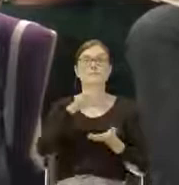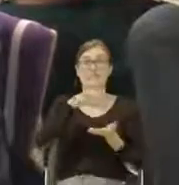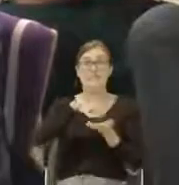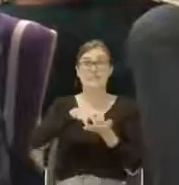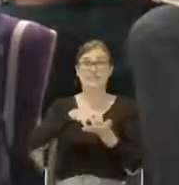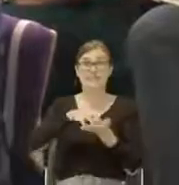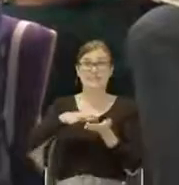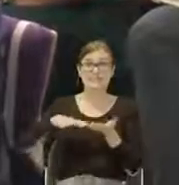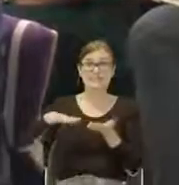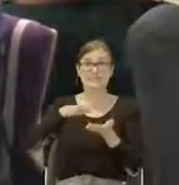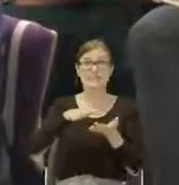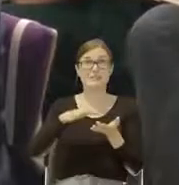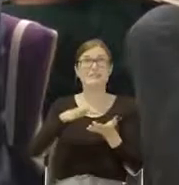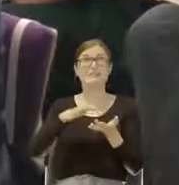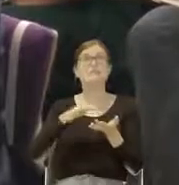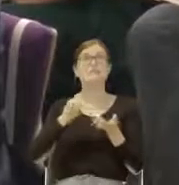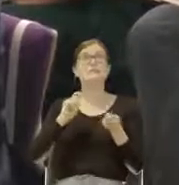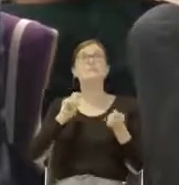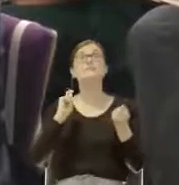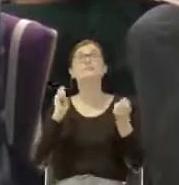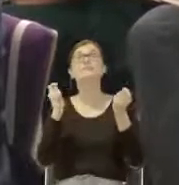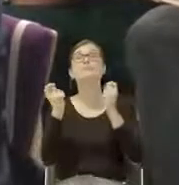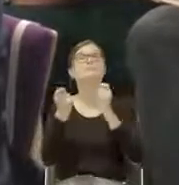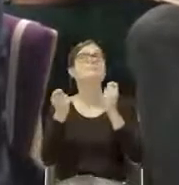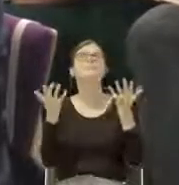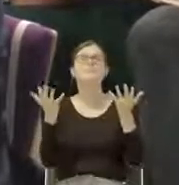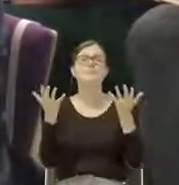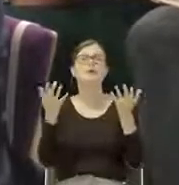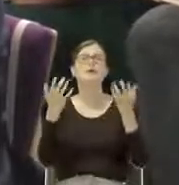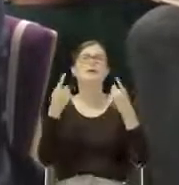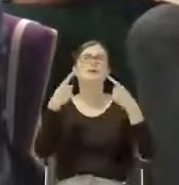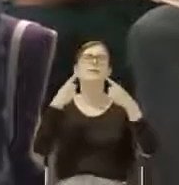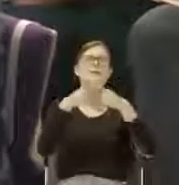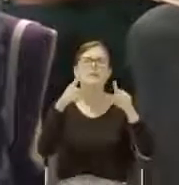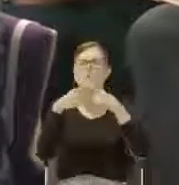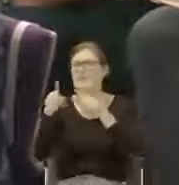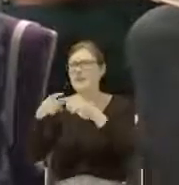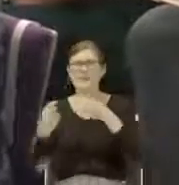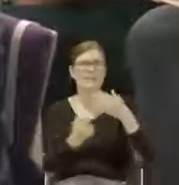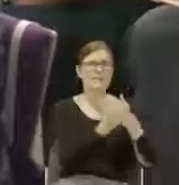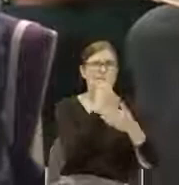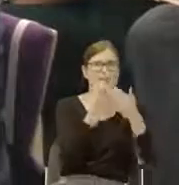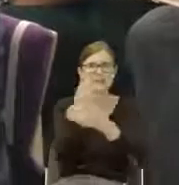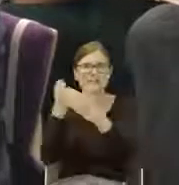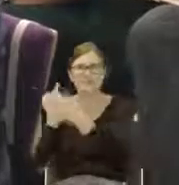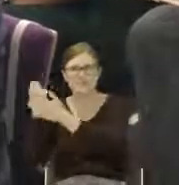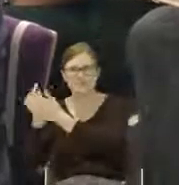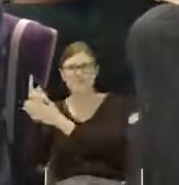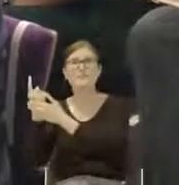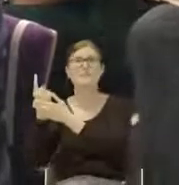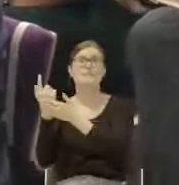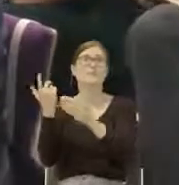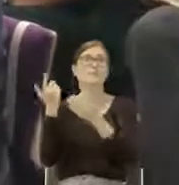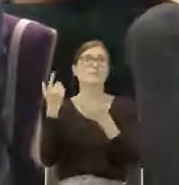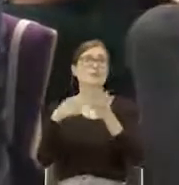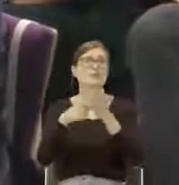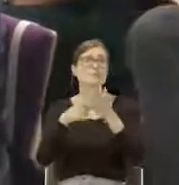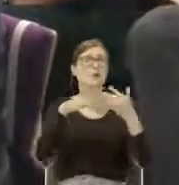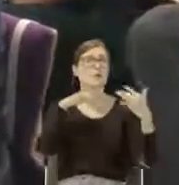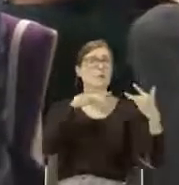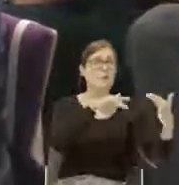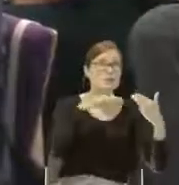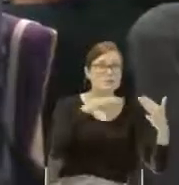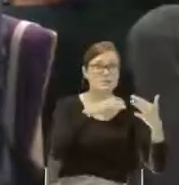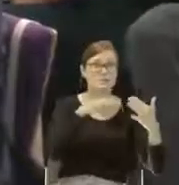indefensión. La guerra se ha convertido en el arte de destrucción de las ciudades, y eso es terrible.